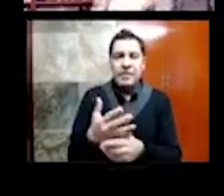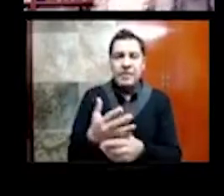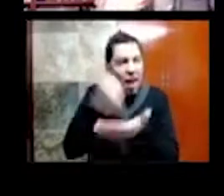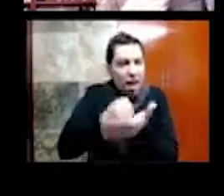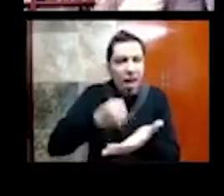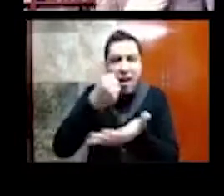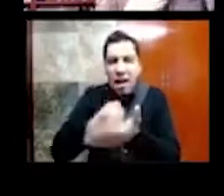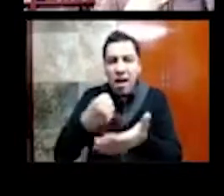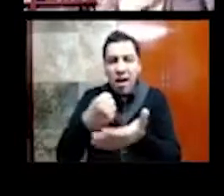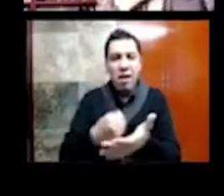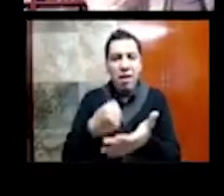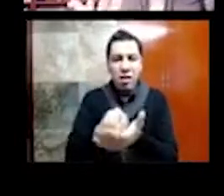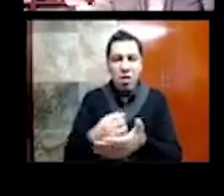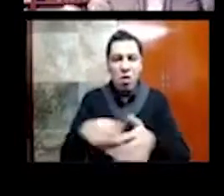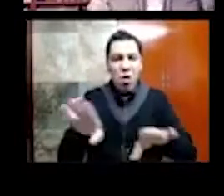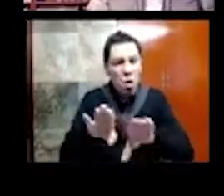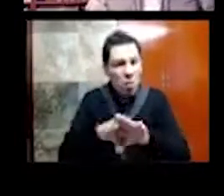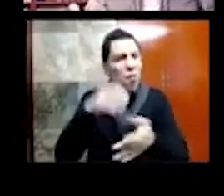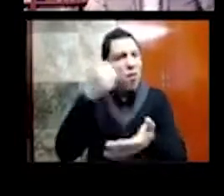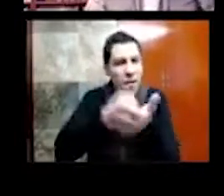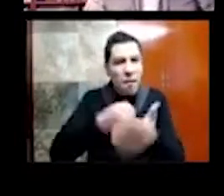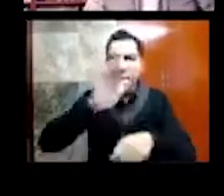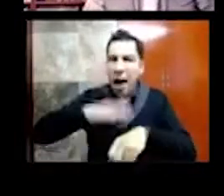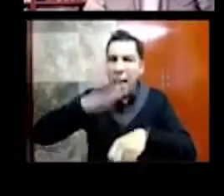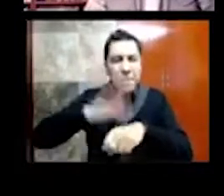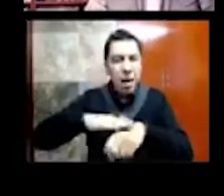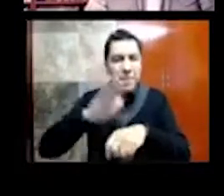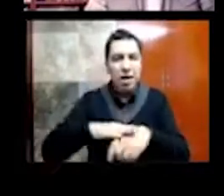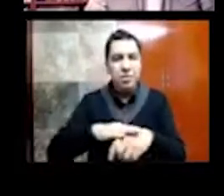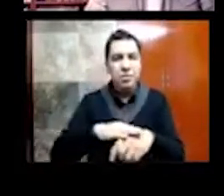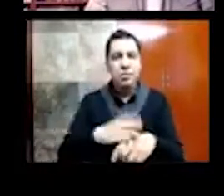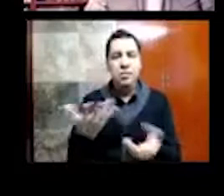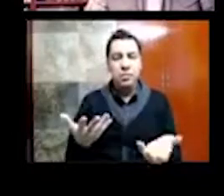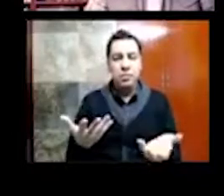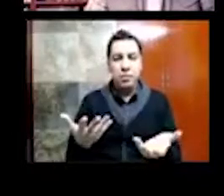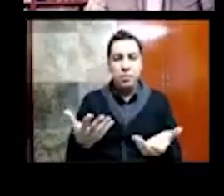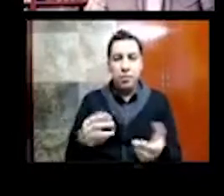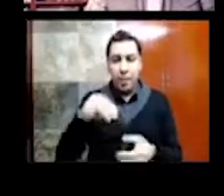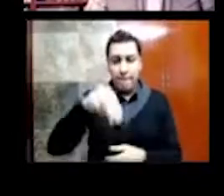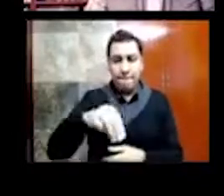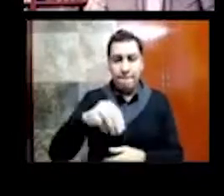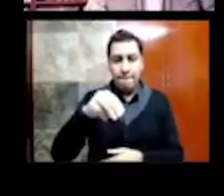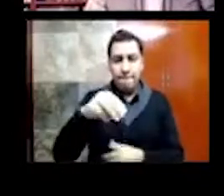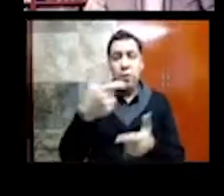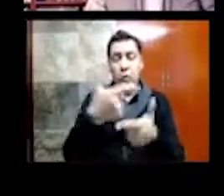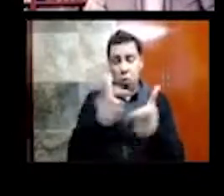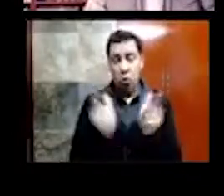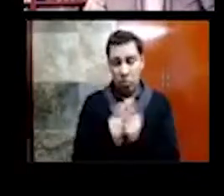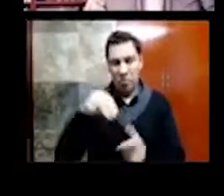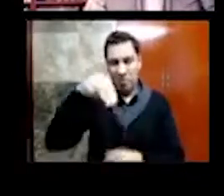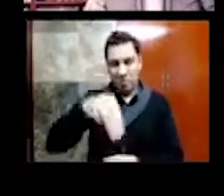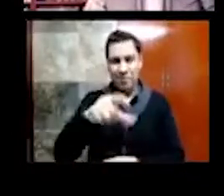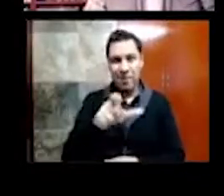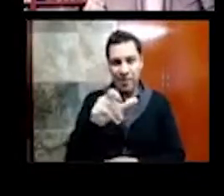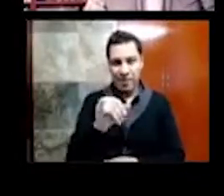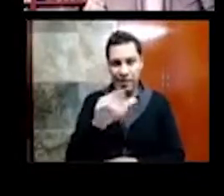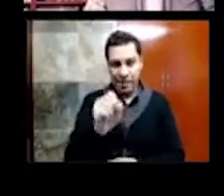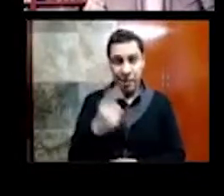son insostenibles como tributo por parte de los mexica Tenochca.